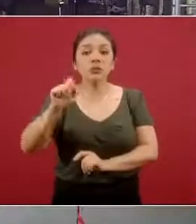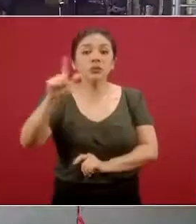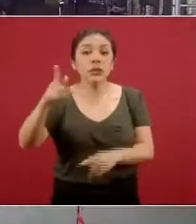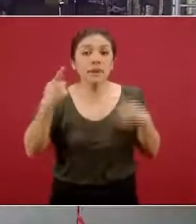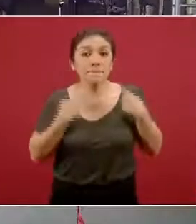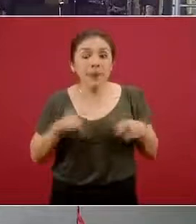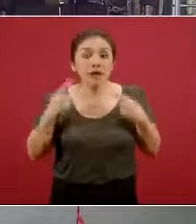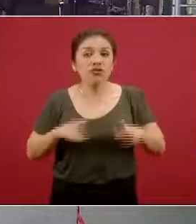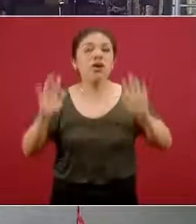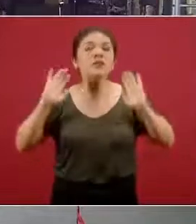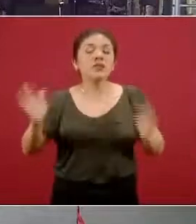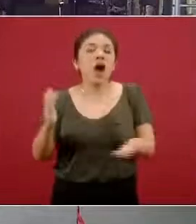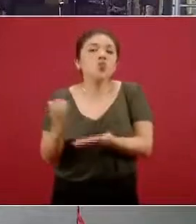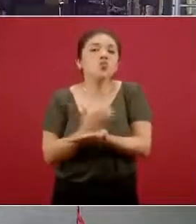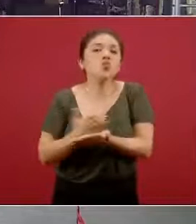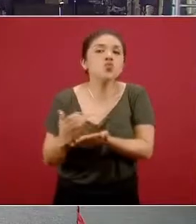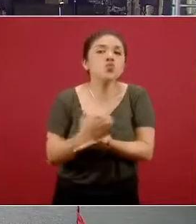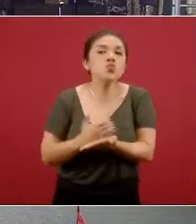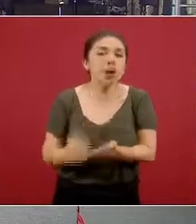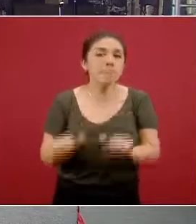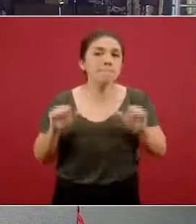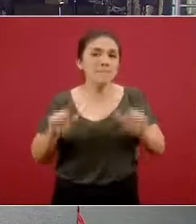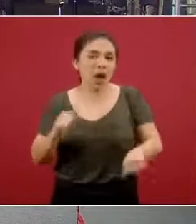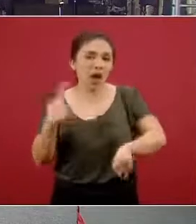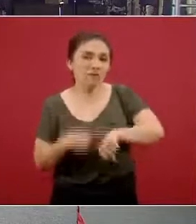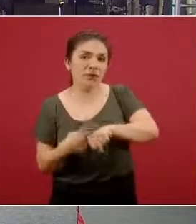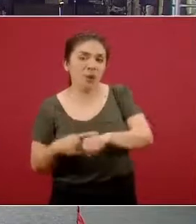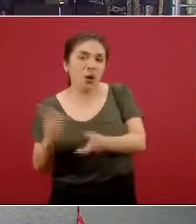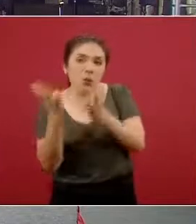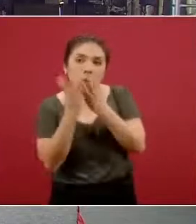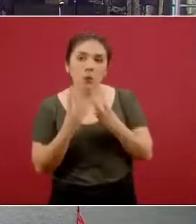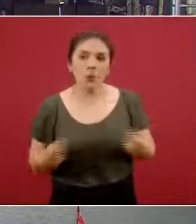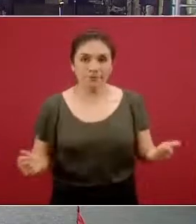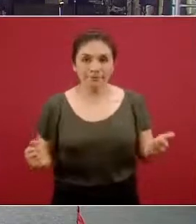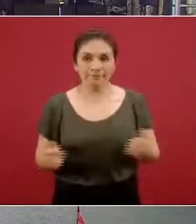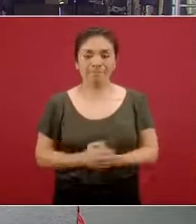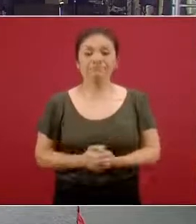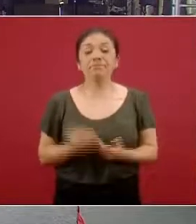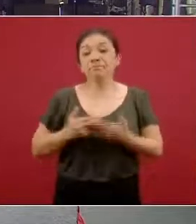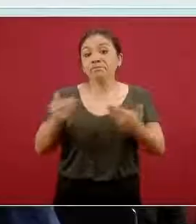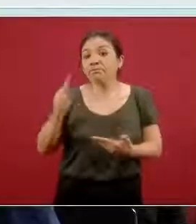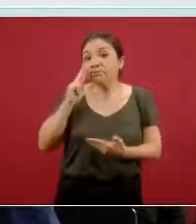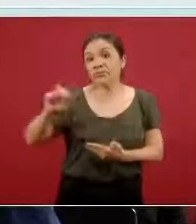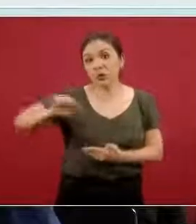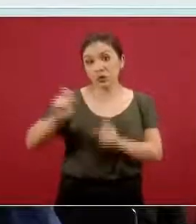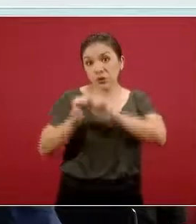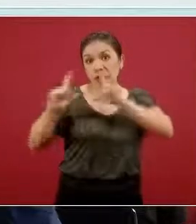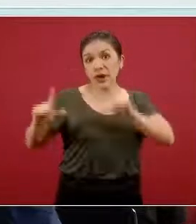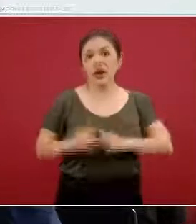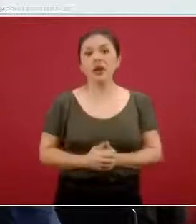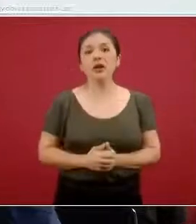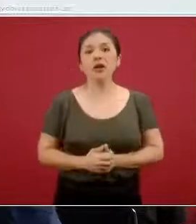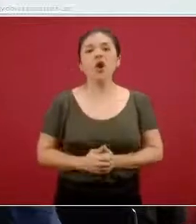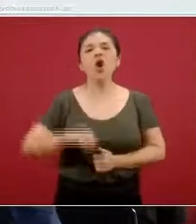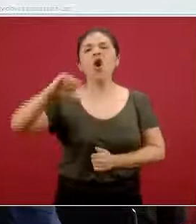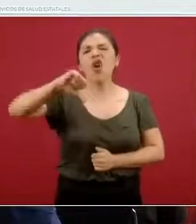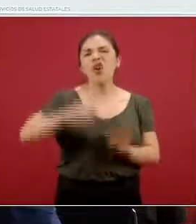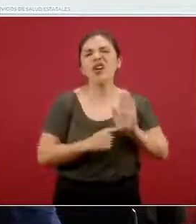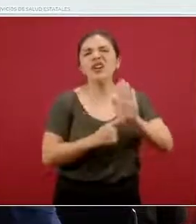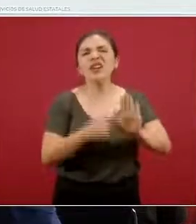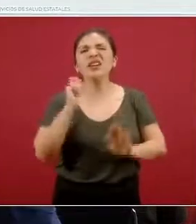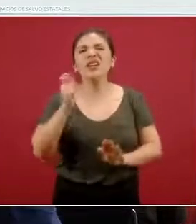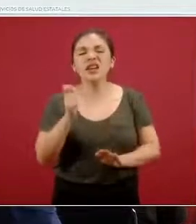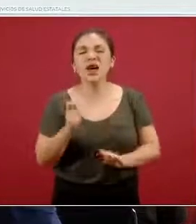603.827 ya se habrían recuperado de la enfermedad como tal. Veamos la siguiente diapositiva. Hoy presentamos